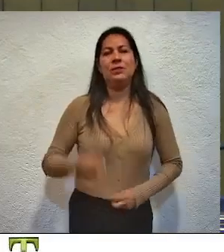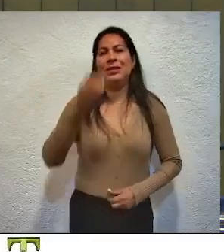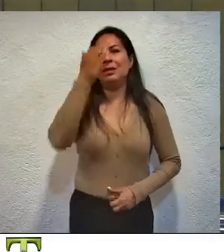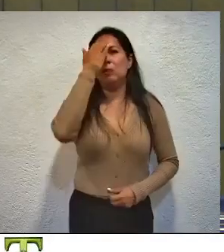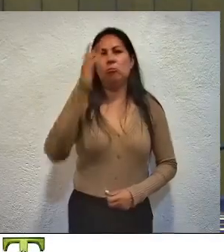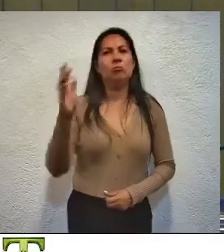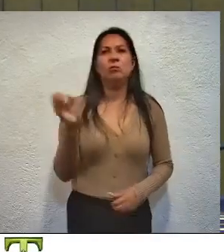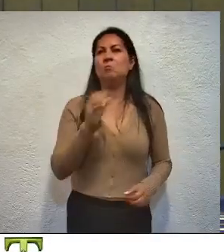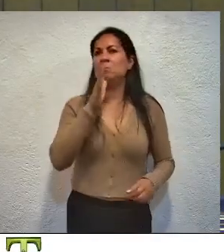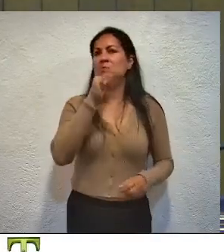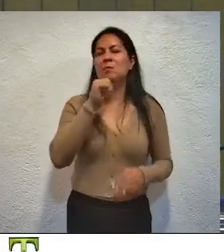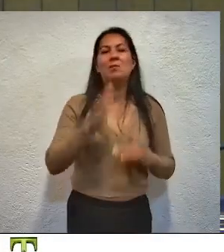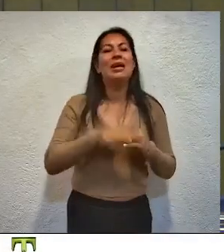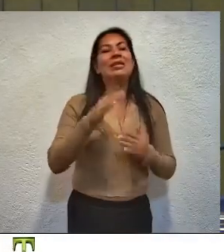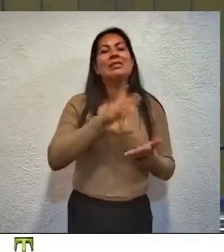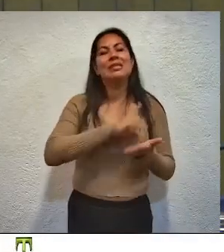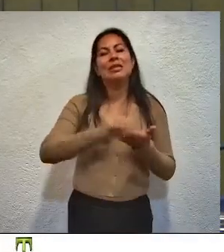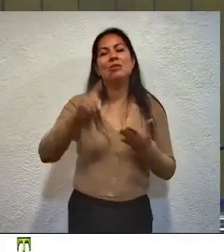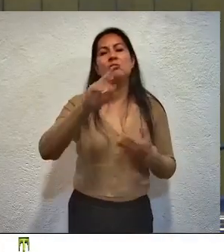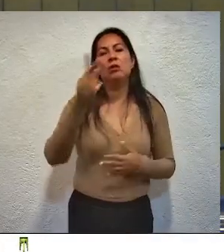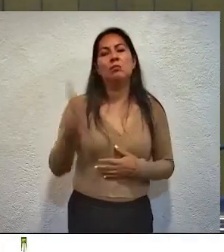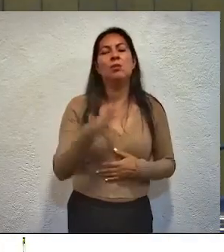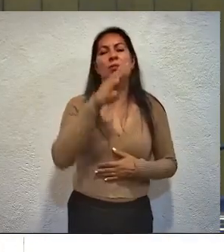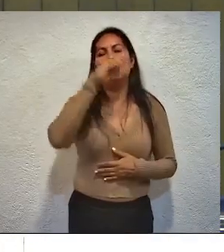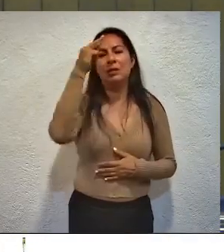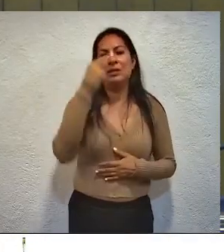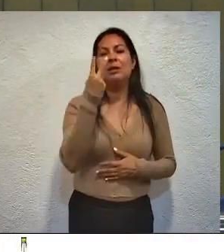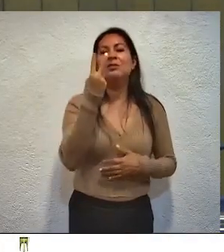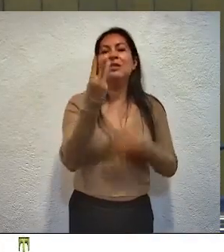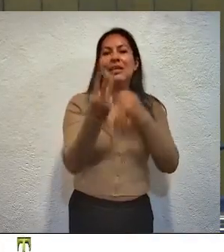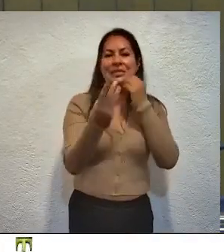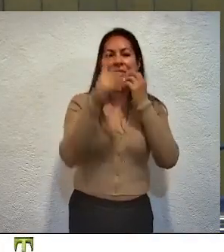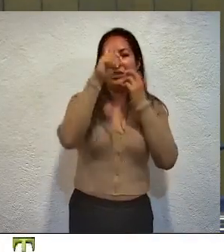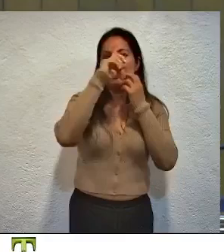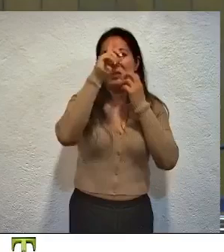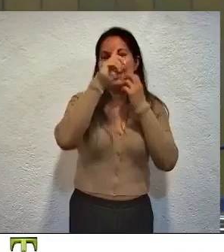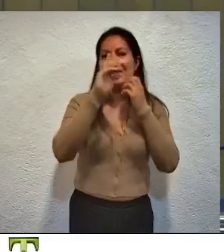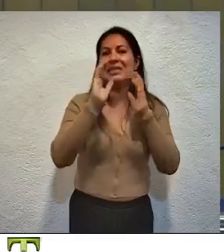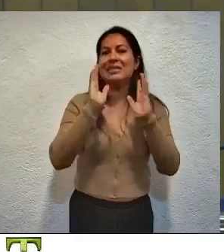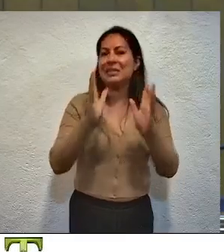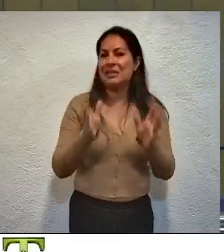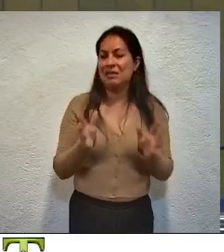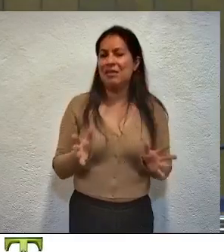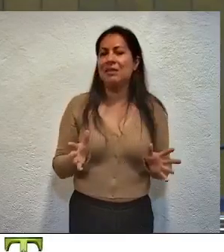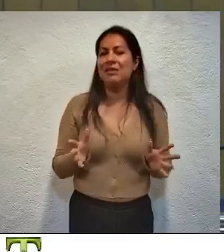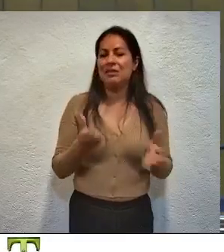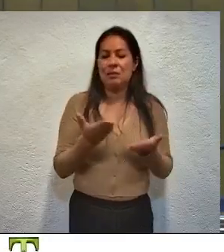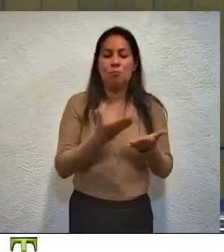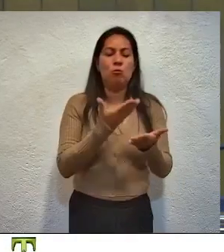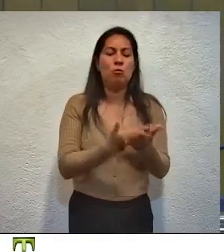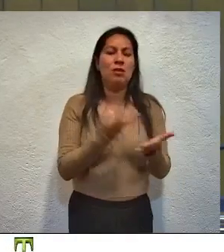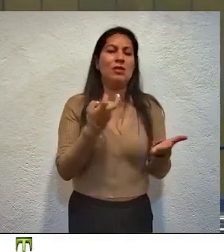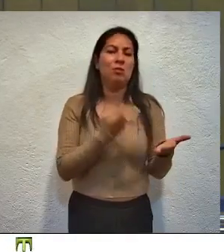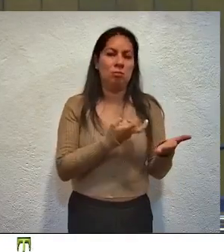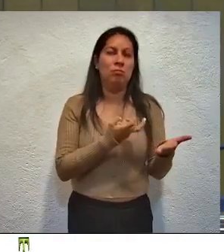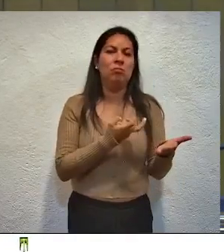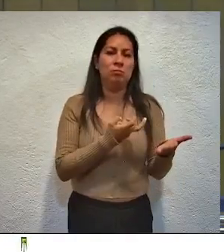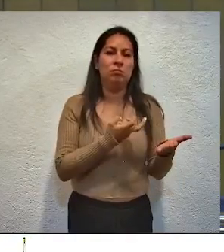reconocer más derechos al pueblo afromexicano que las 3 consejerías que están proponiendo